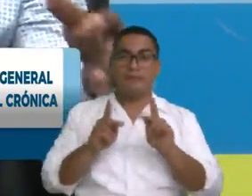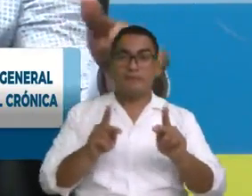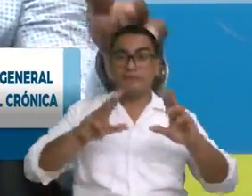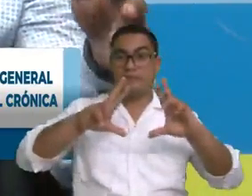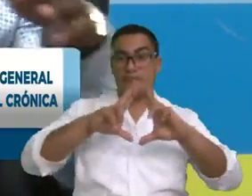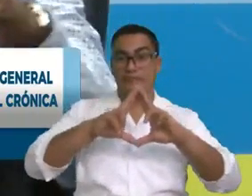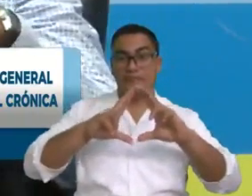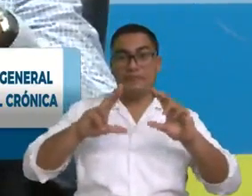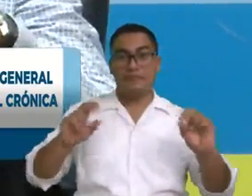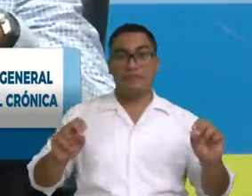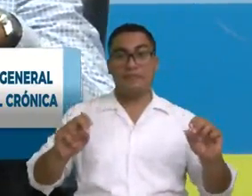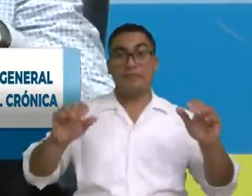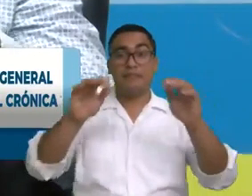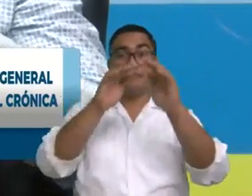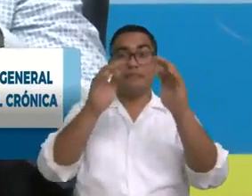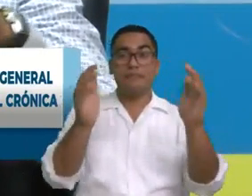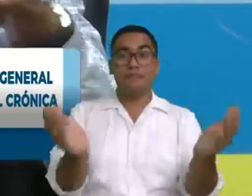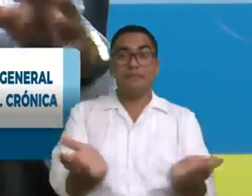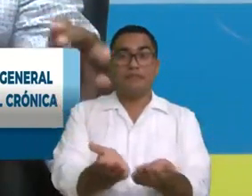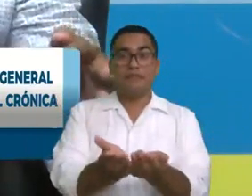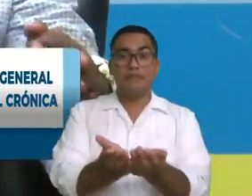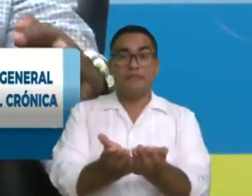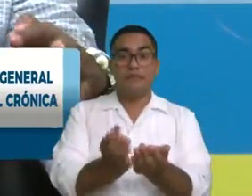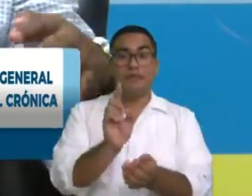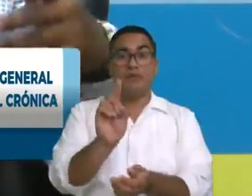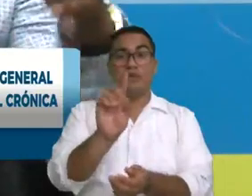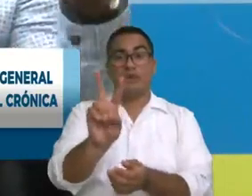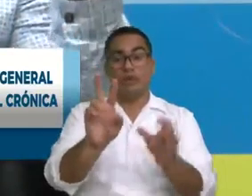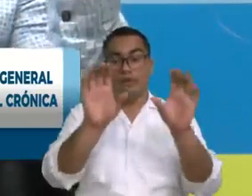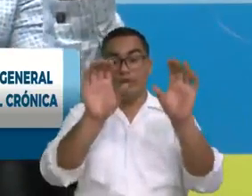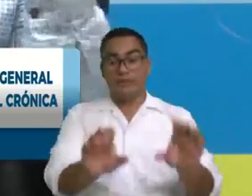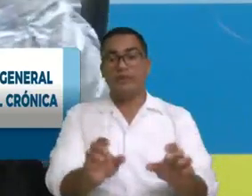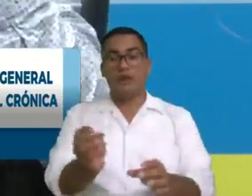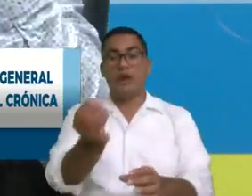Nicaragua, en el mundo, a las 12 del mediodía están